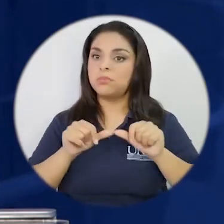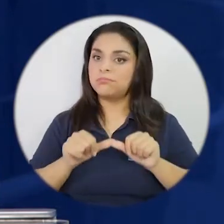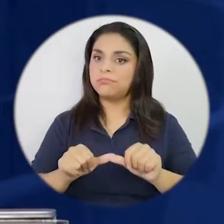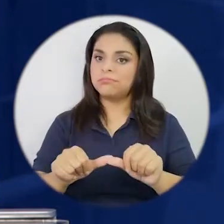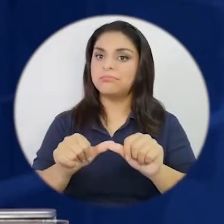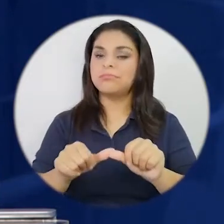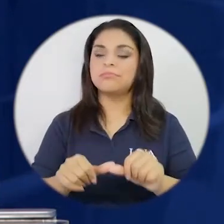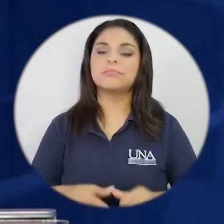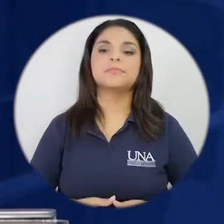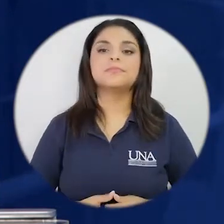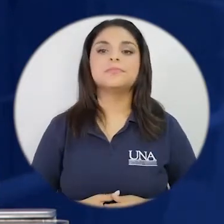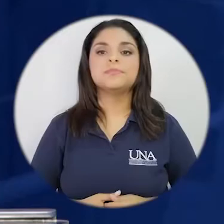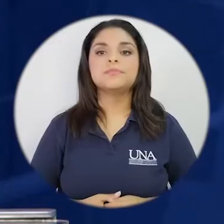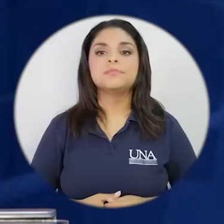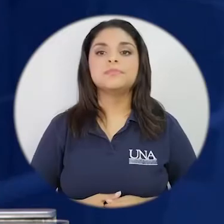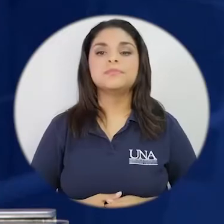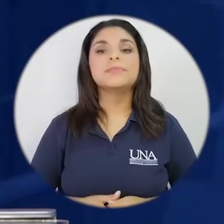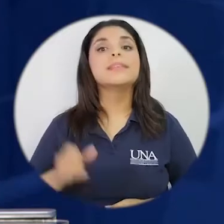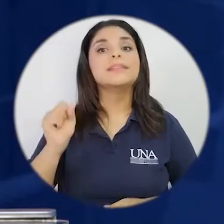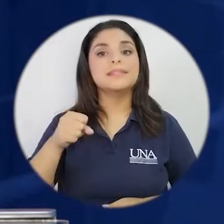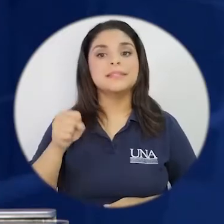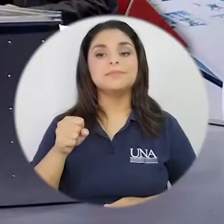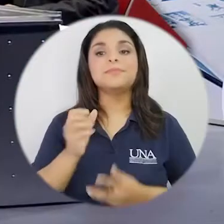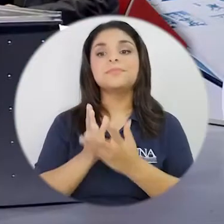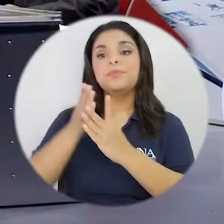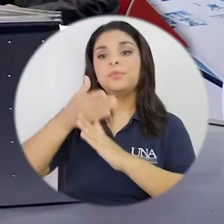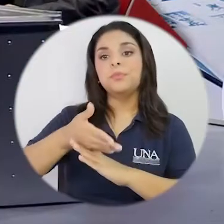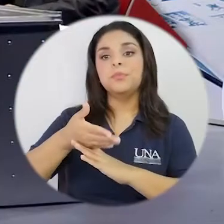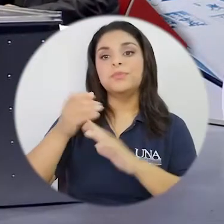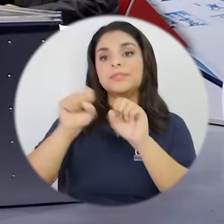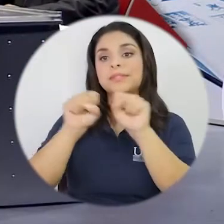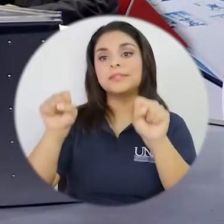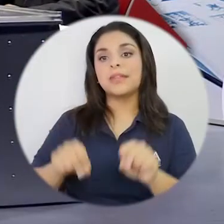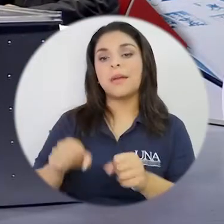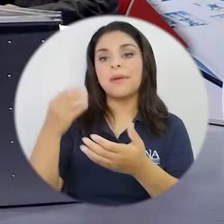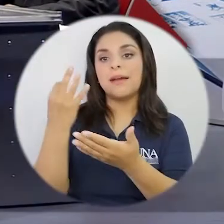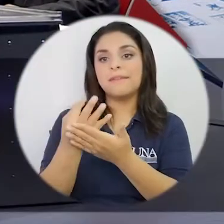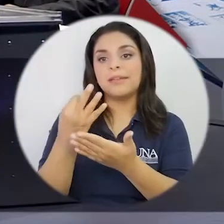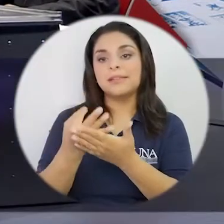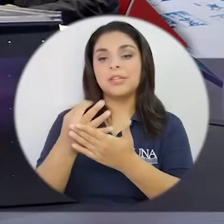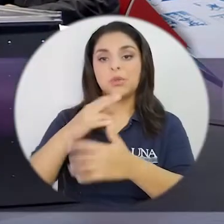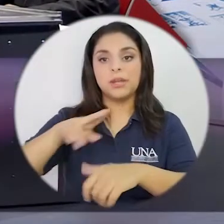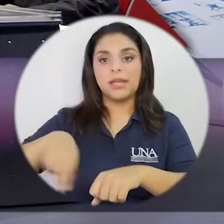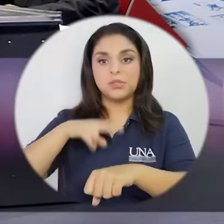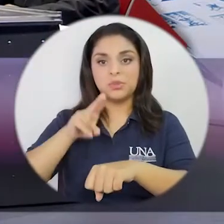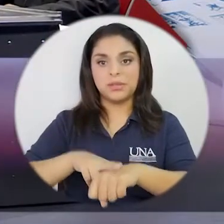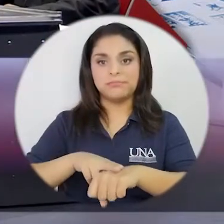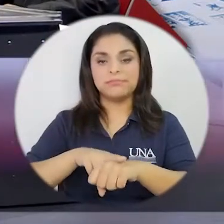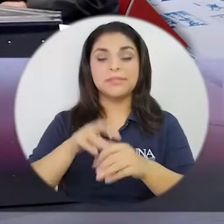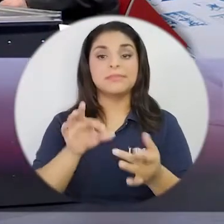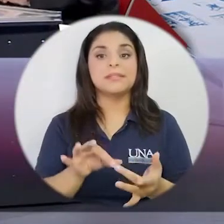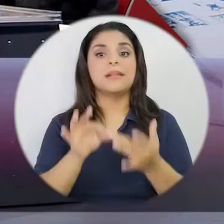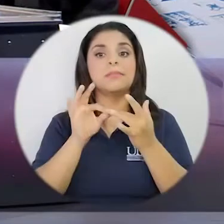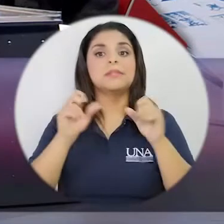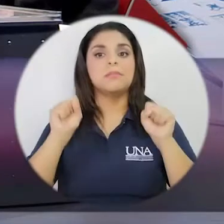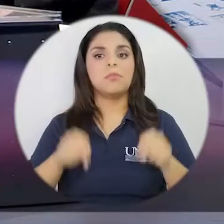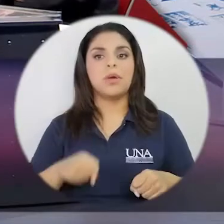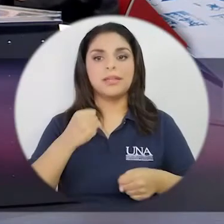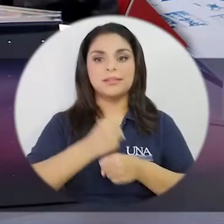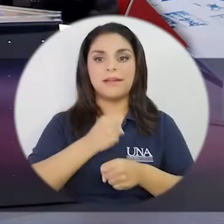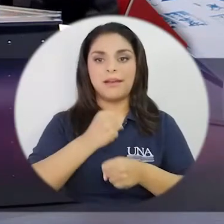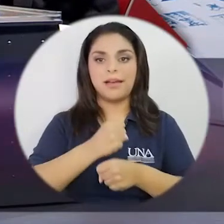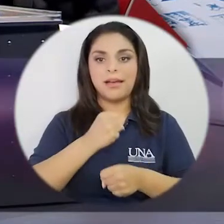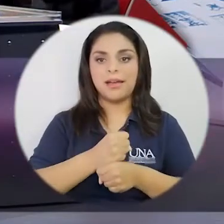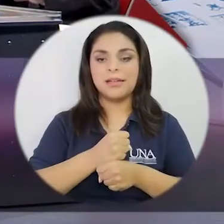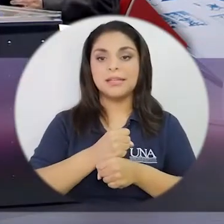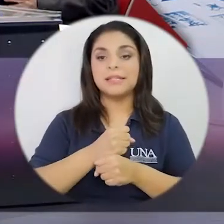casa, sino mantenerla. Definitivamente sí, y a través del sistema financiero nacional. Precisamente